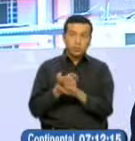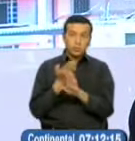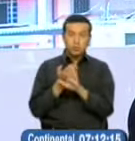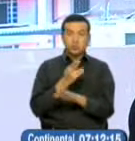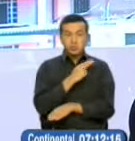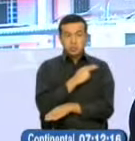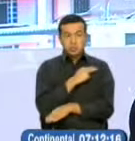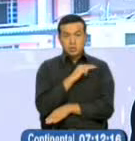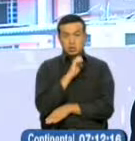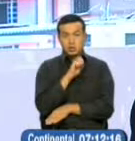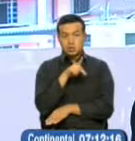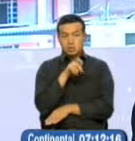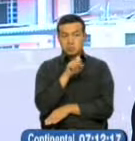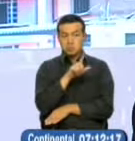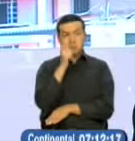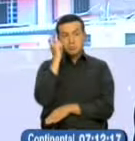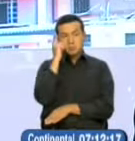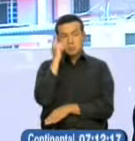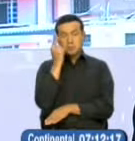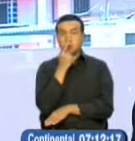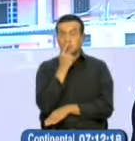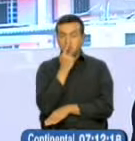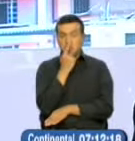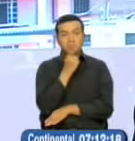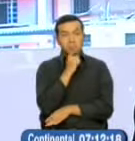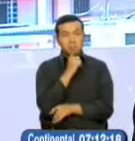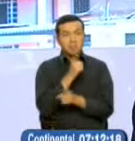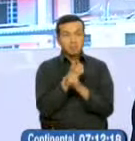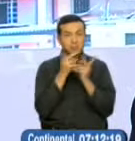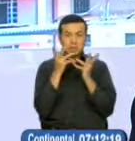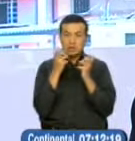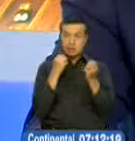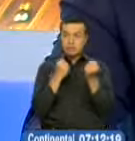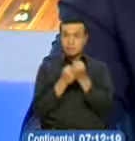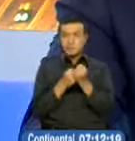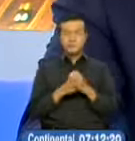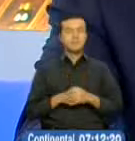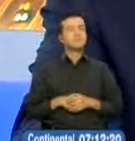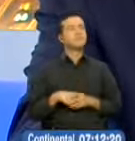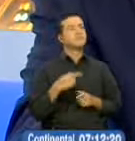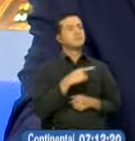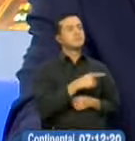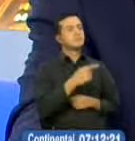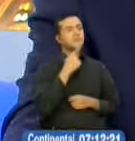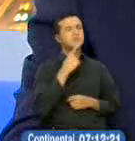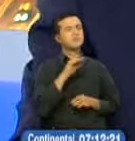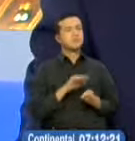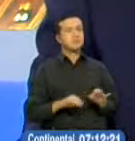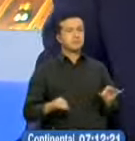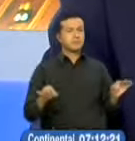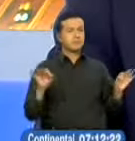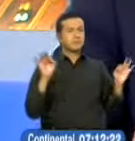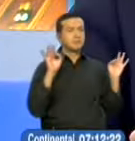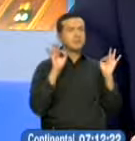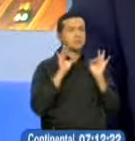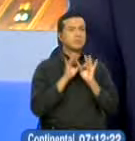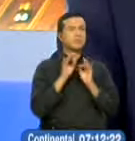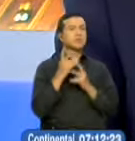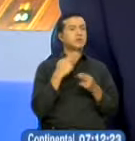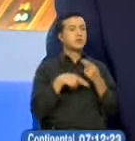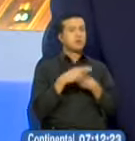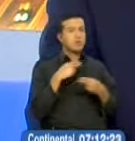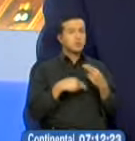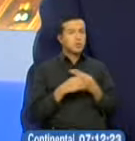SPOL, que de particularmente me parece sumamente interesante y queremos apoyarla. Ahora, usted mencionó la necesidad de mercados